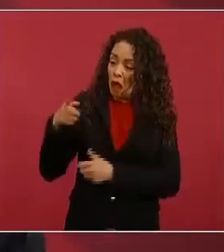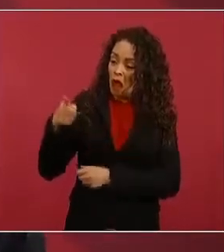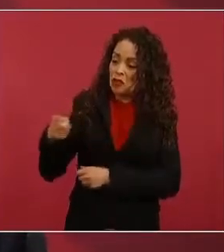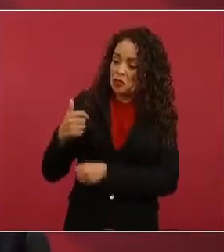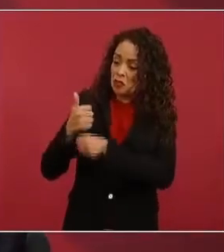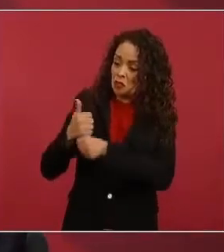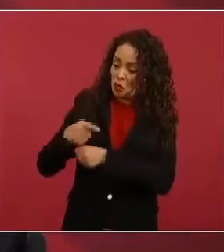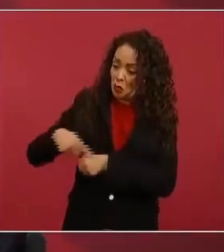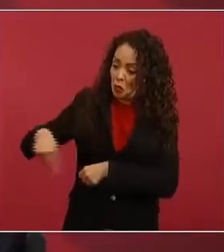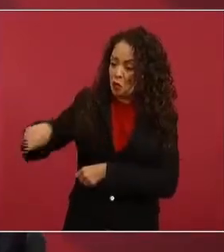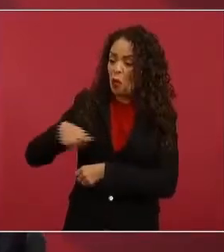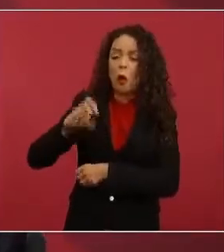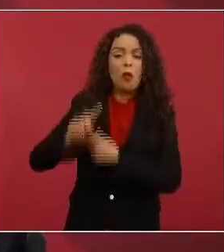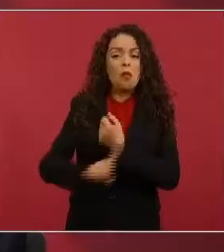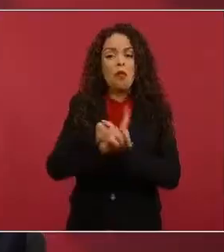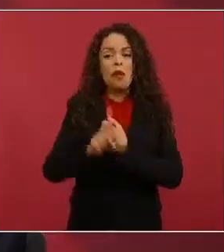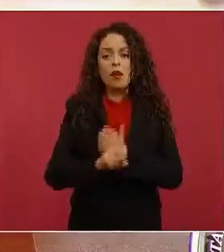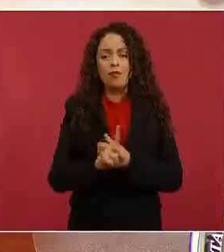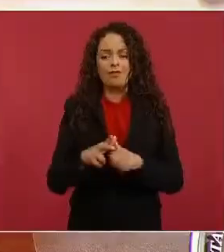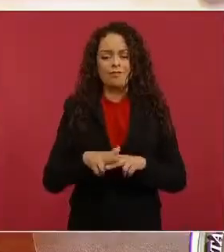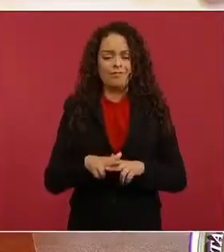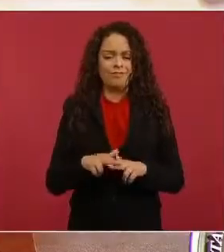en ningún caso.